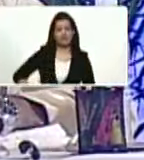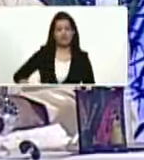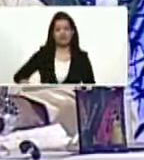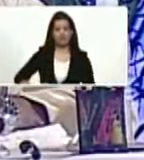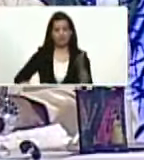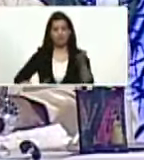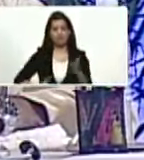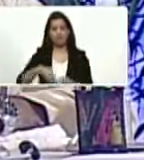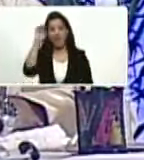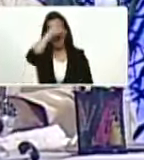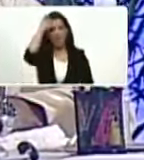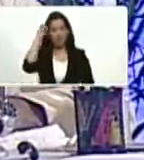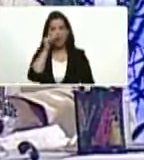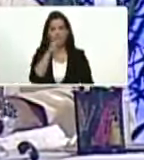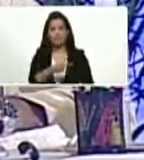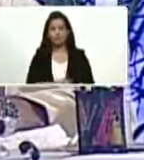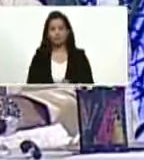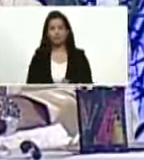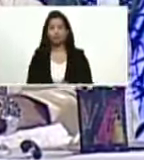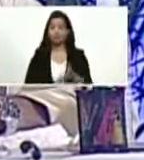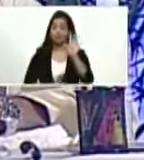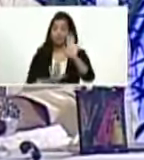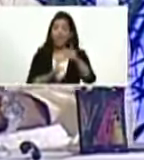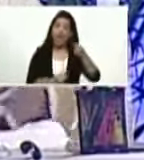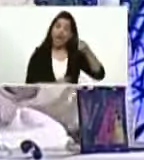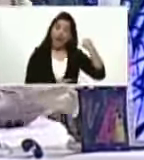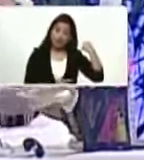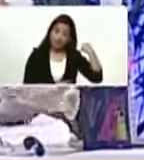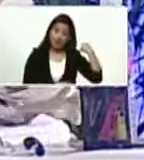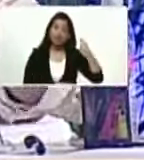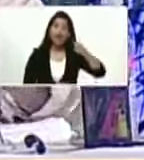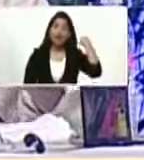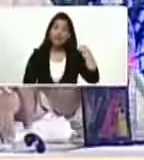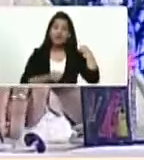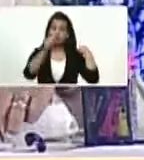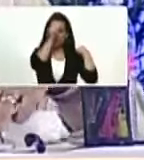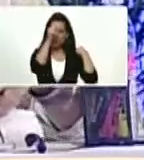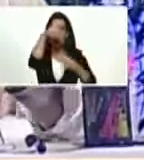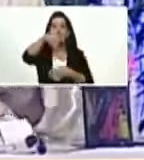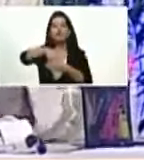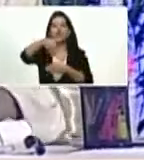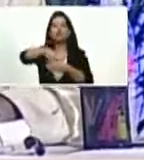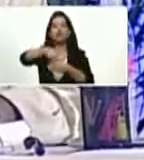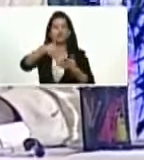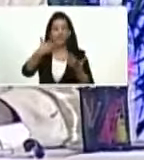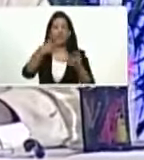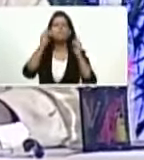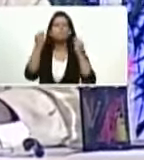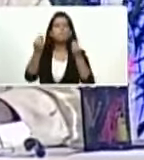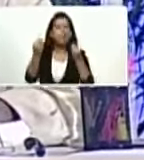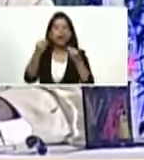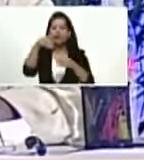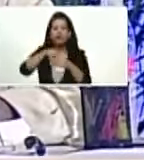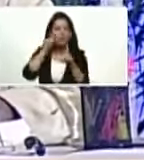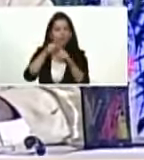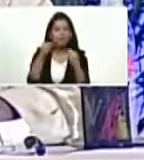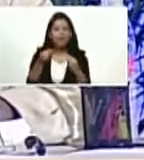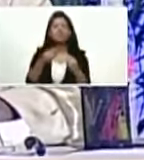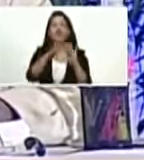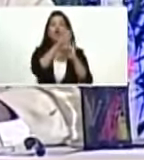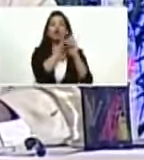Hubo una elección ayer para una enmienda muy puntual. Yo le dije a Evo, bueno,